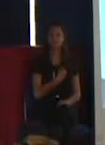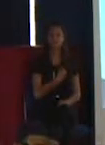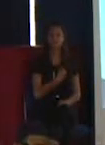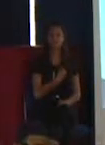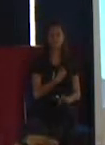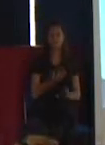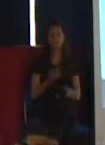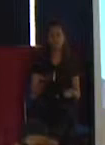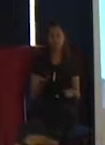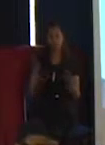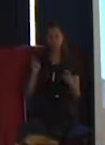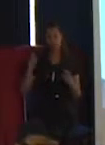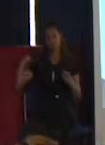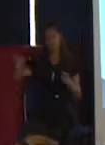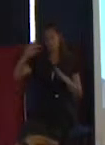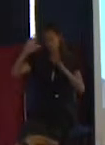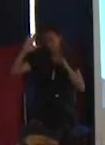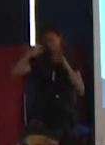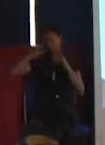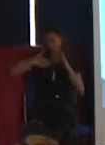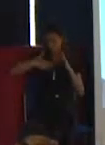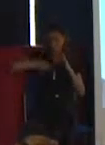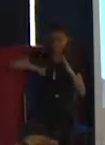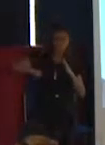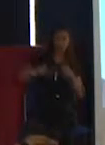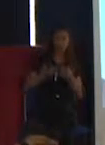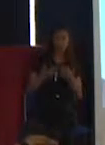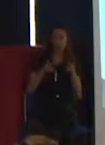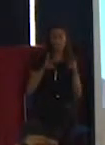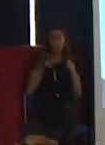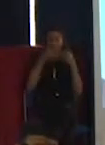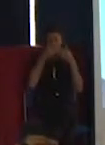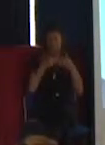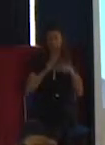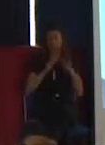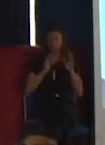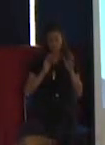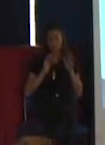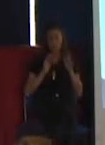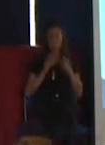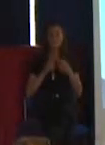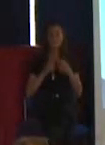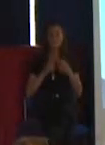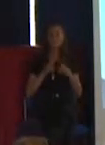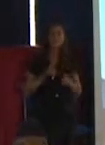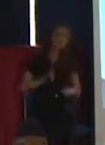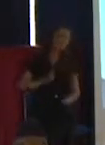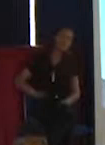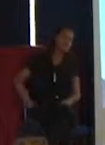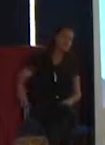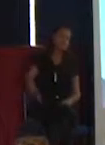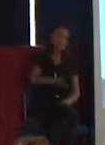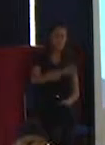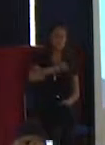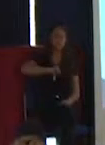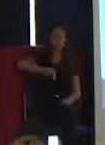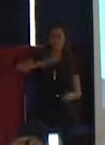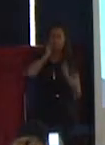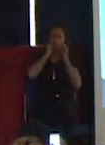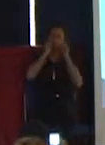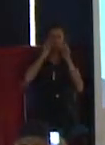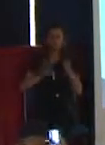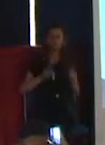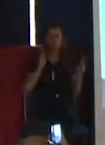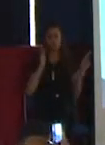derechos, ¿sí?, para las personas con discapacidad, sino para todos los derechos humanos de los